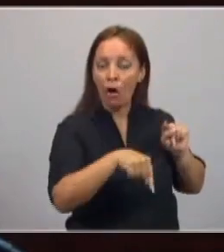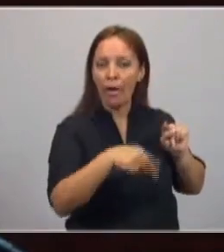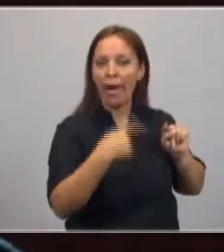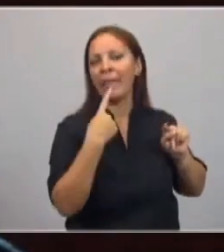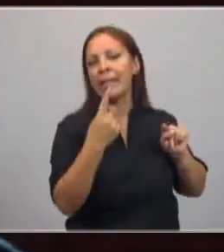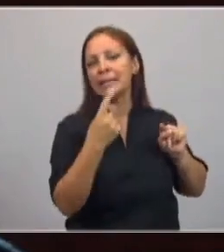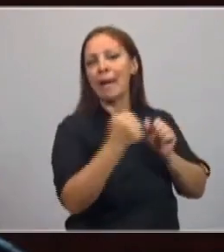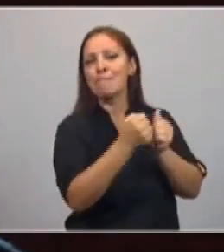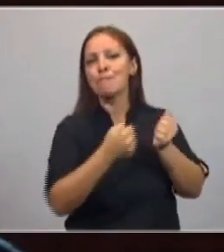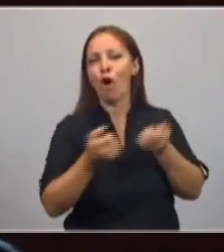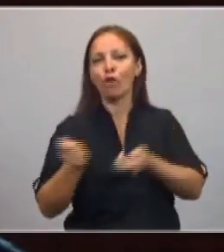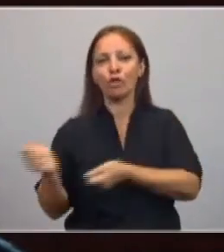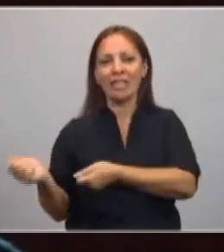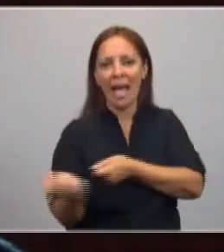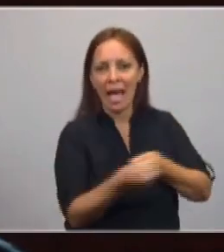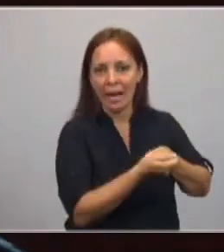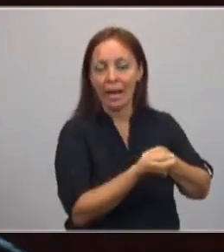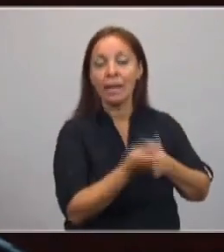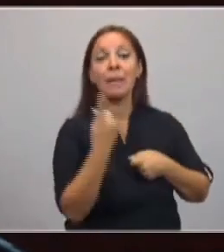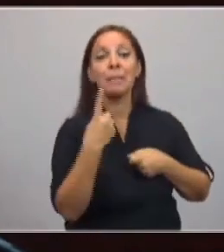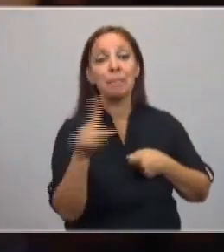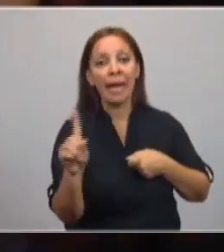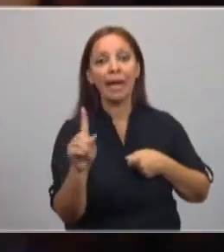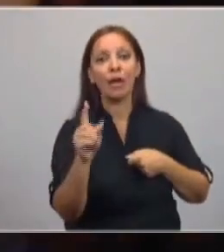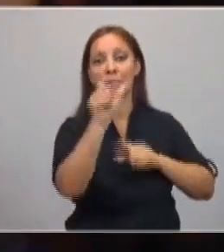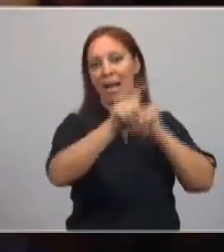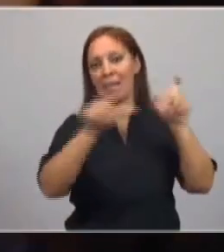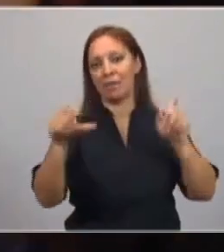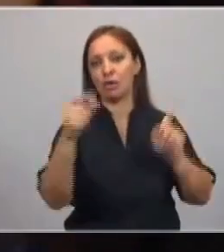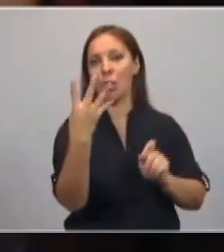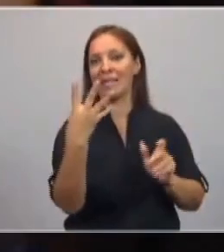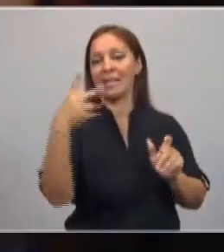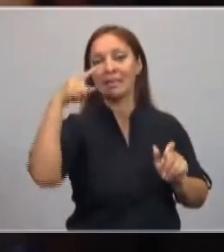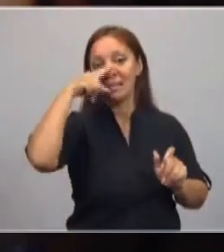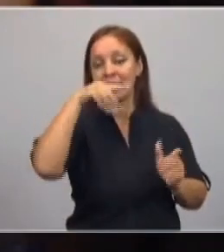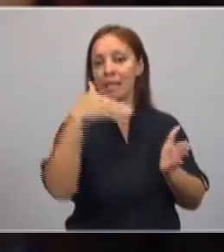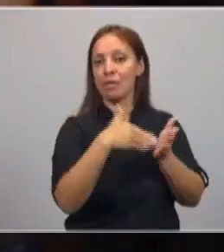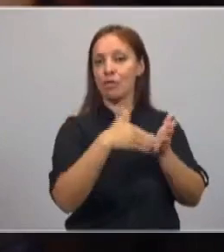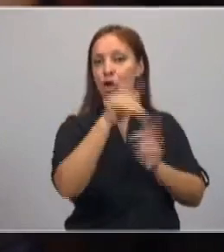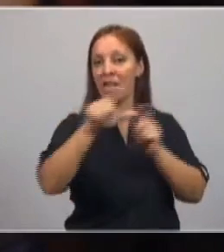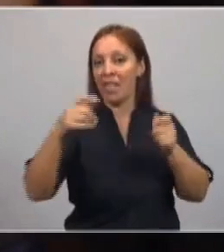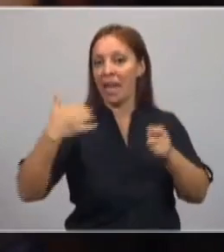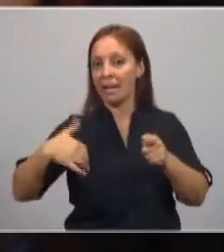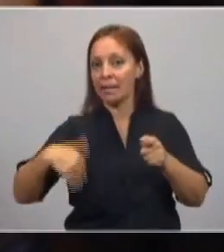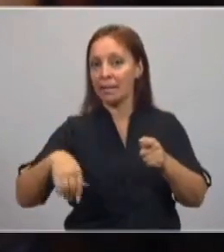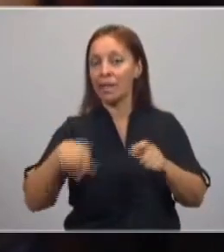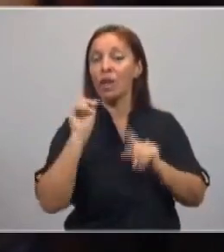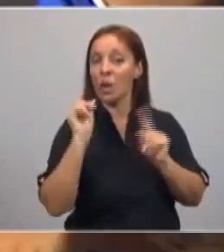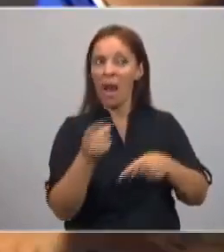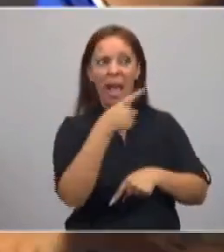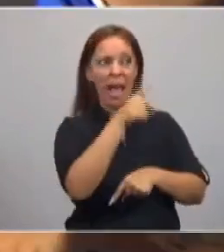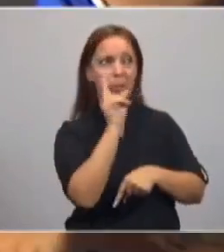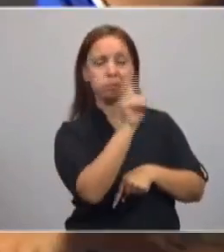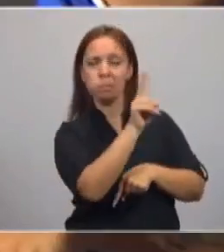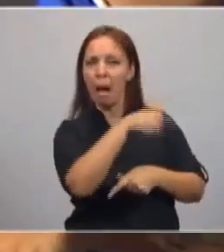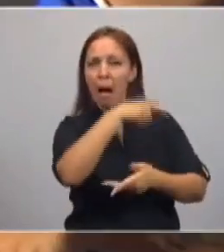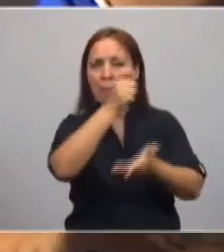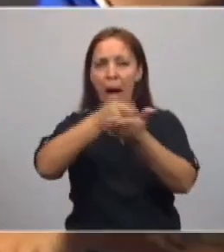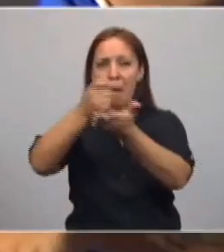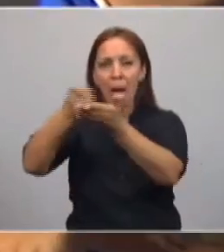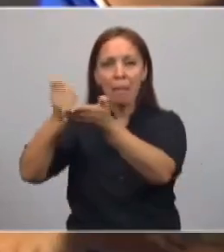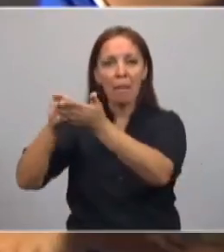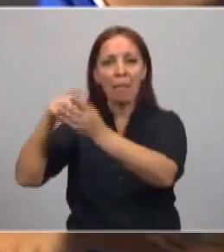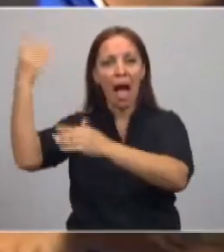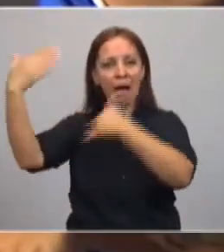motosierra, pero para los 47 millones de argentinos, mientras aporta recursos ilimitados para los acreedores extranjeros